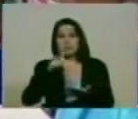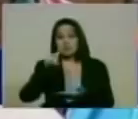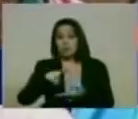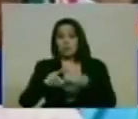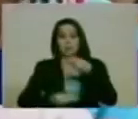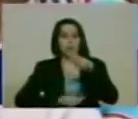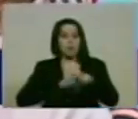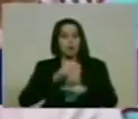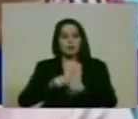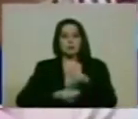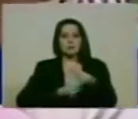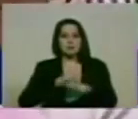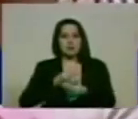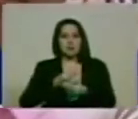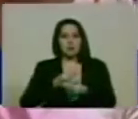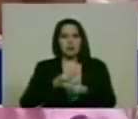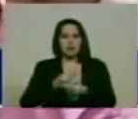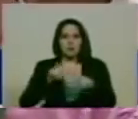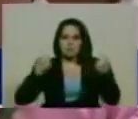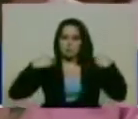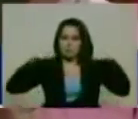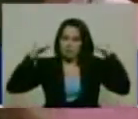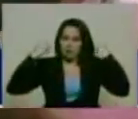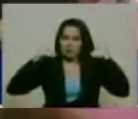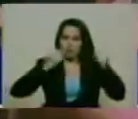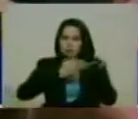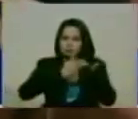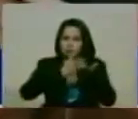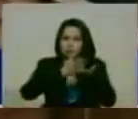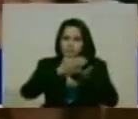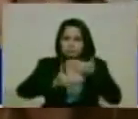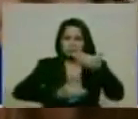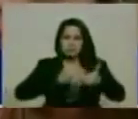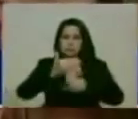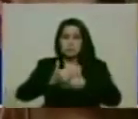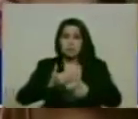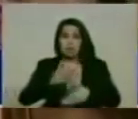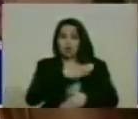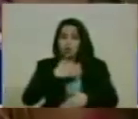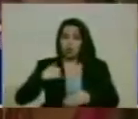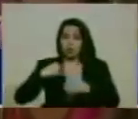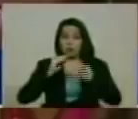de aplicarlas, llevarlas adelante. Yo quiero pedirles a ustedes,